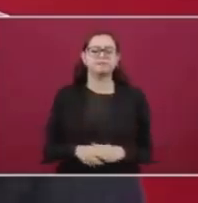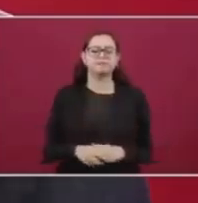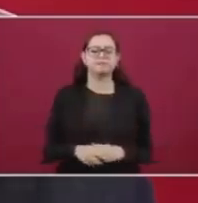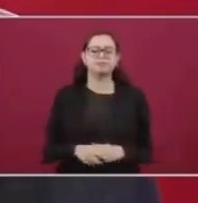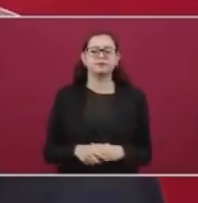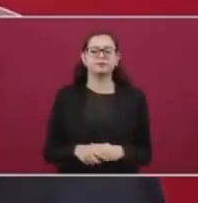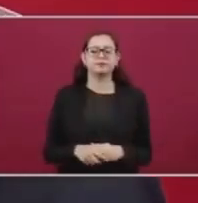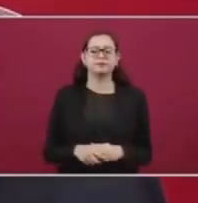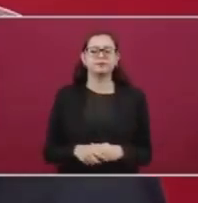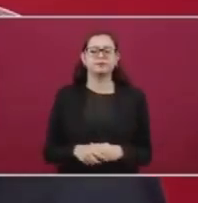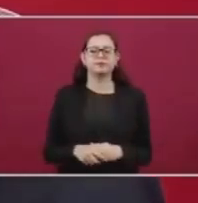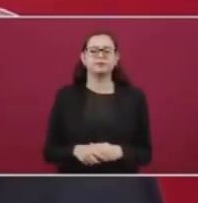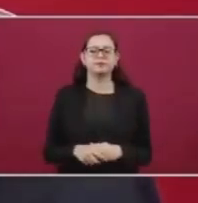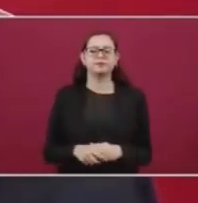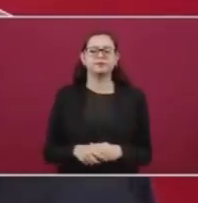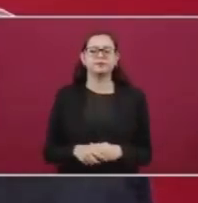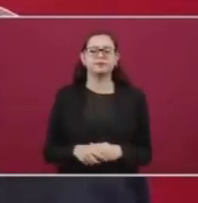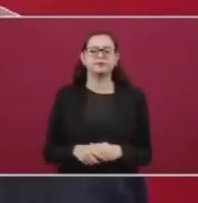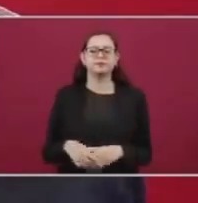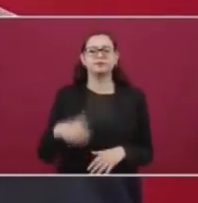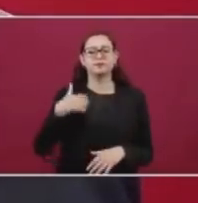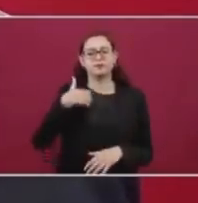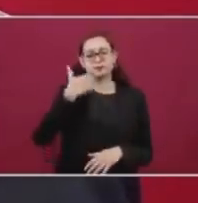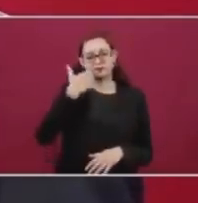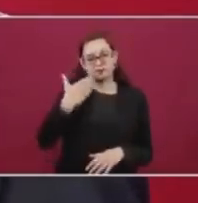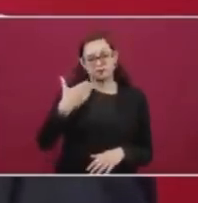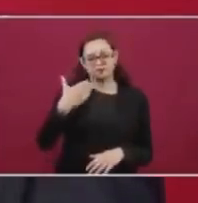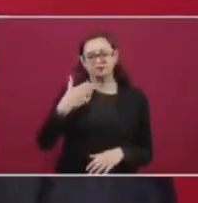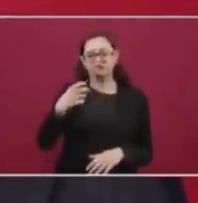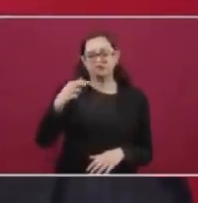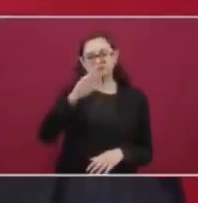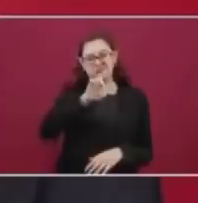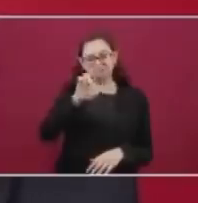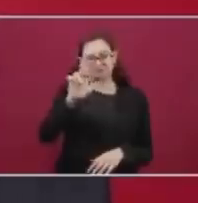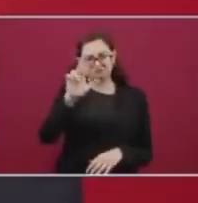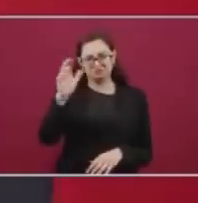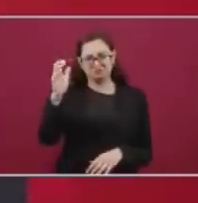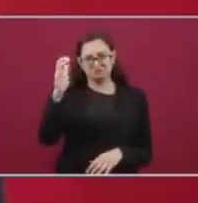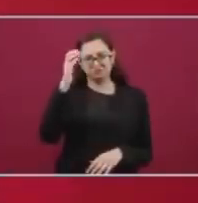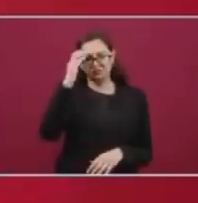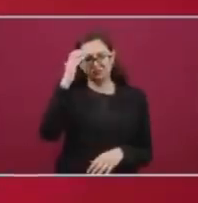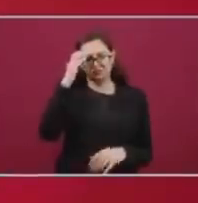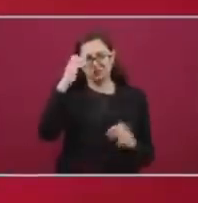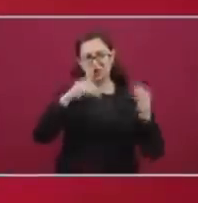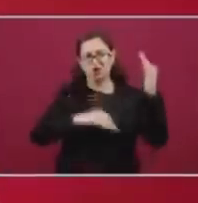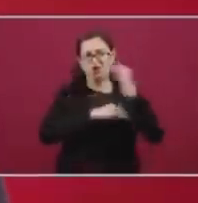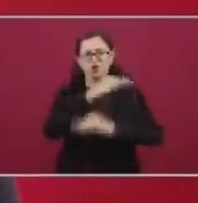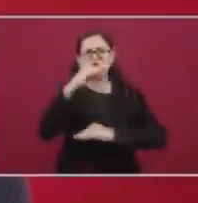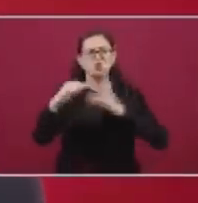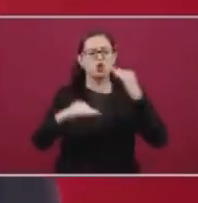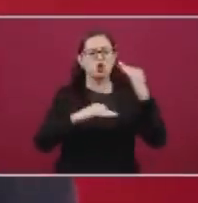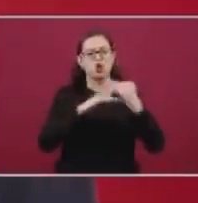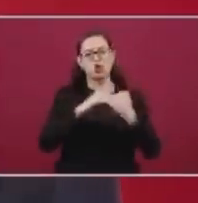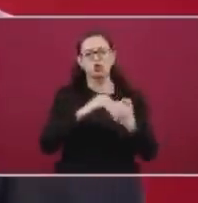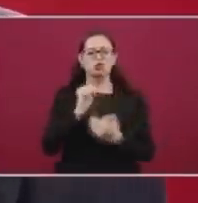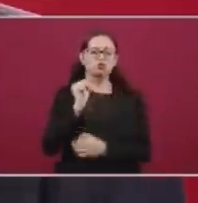Quiero hacer un reconocimiento a todos los